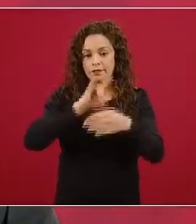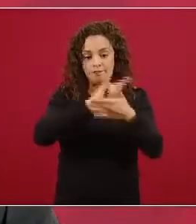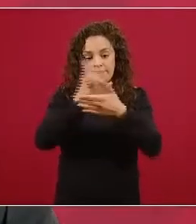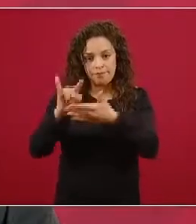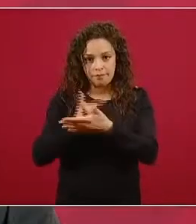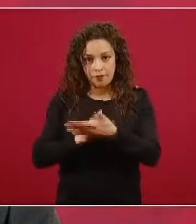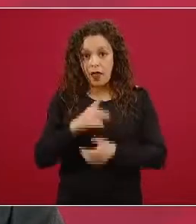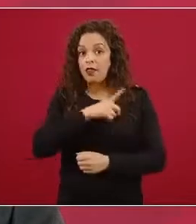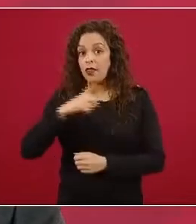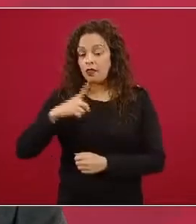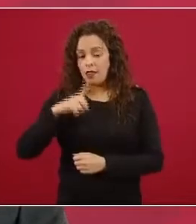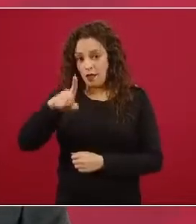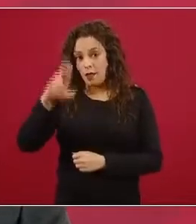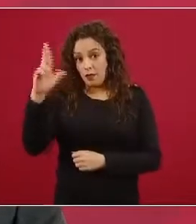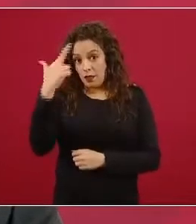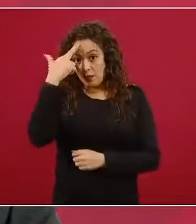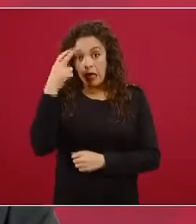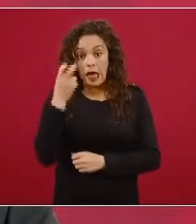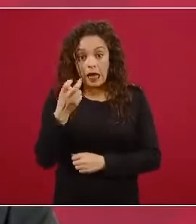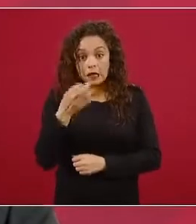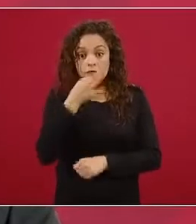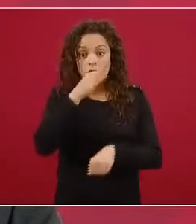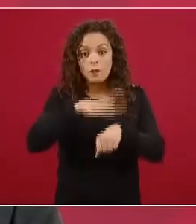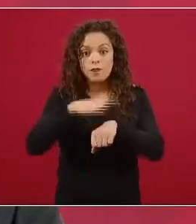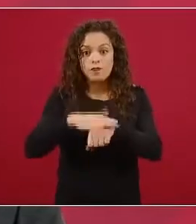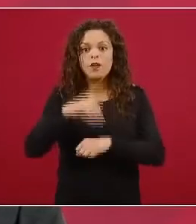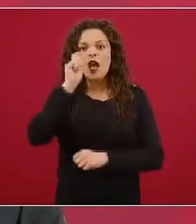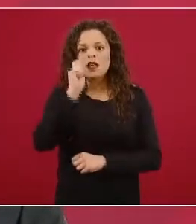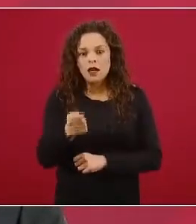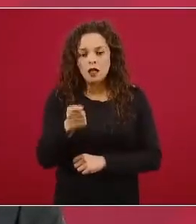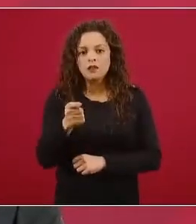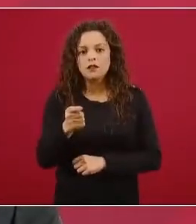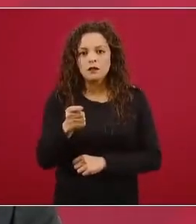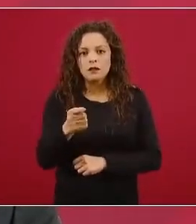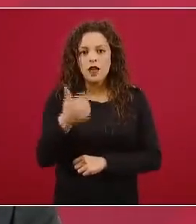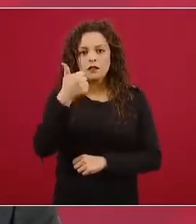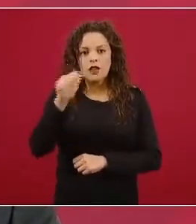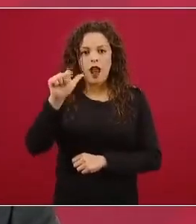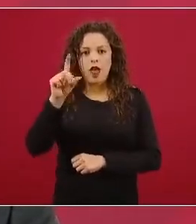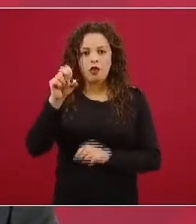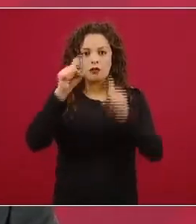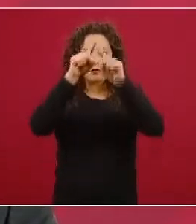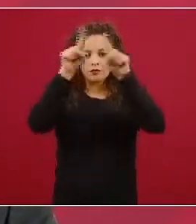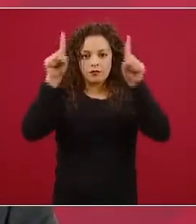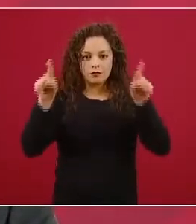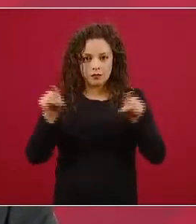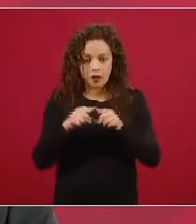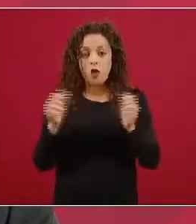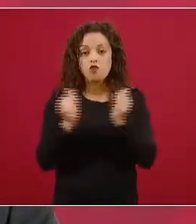que los etiquetados de advertencia tienen forma de un hexágono de color